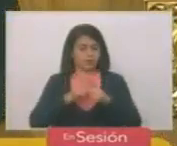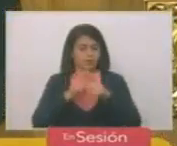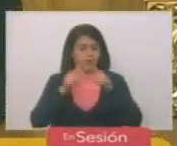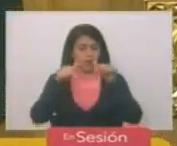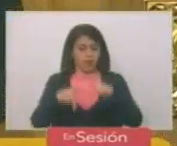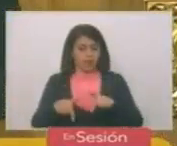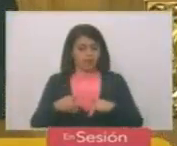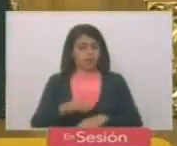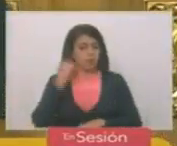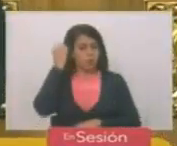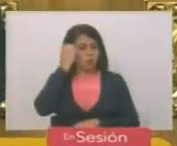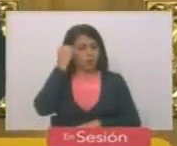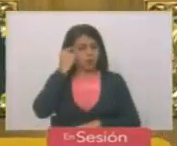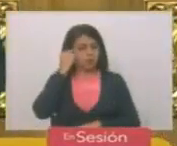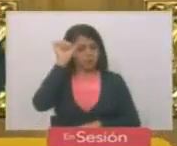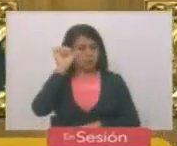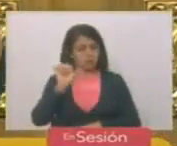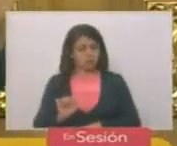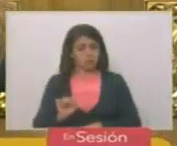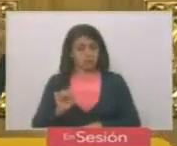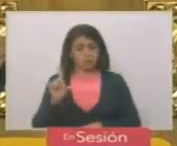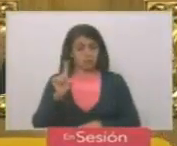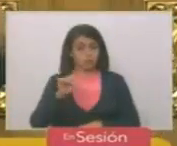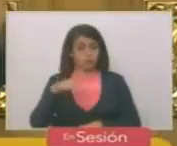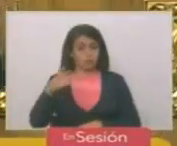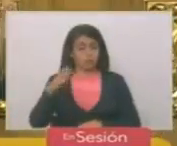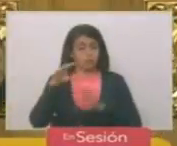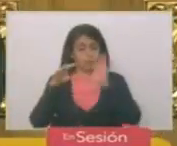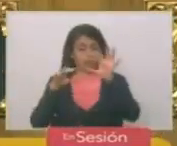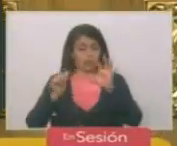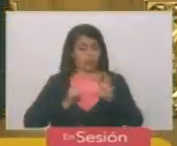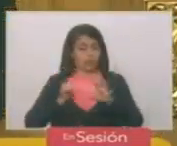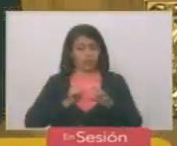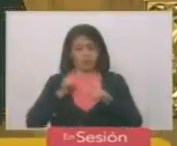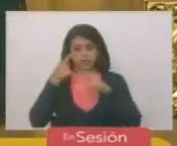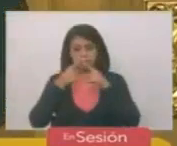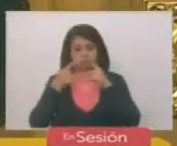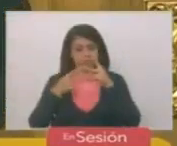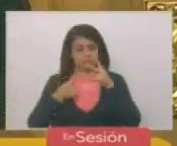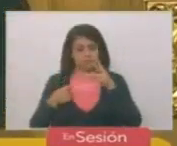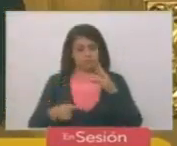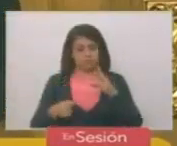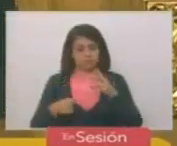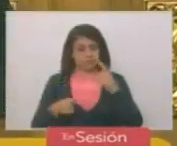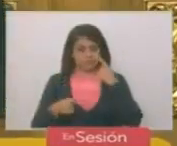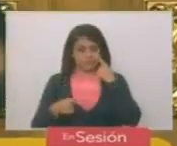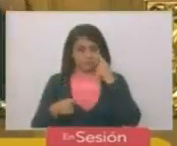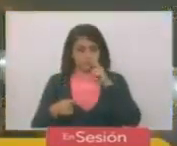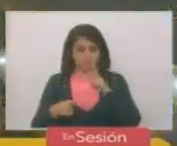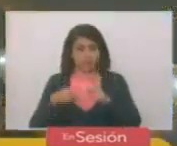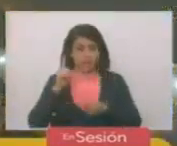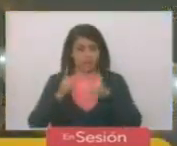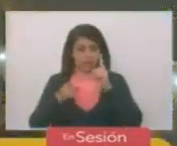esta consideración, porque cuando un país, cualquier otro país, estima que algún ciudadano